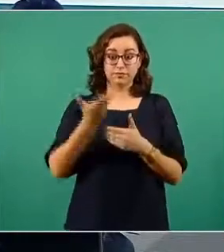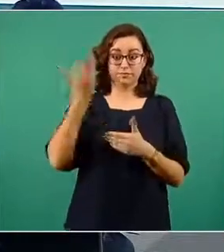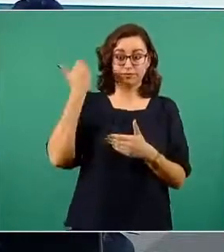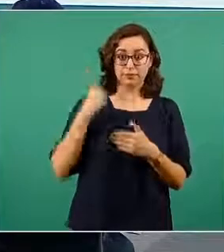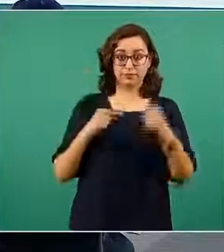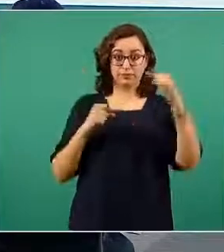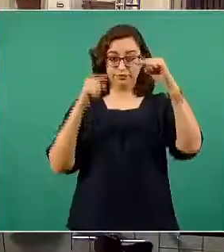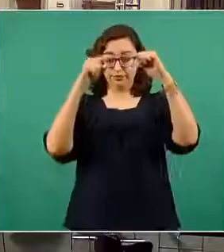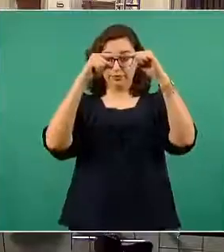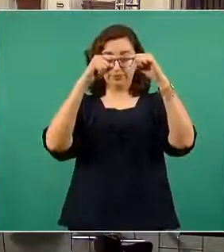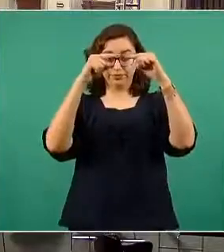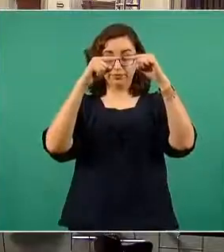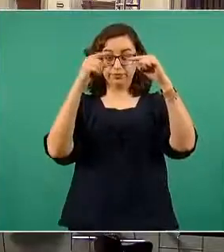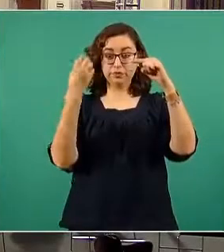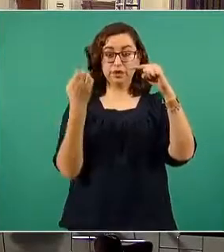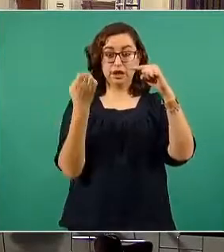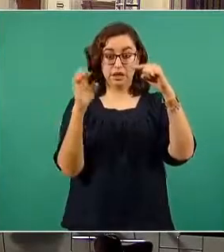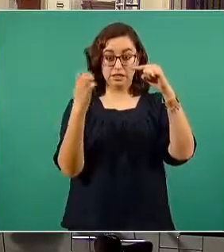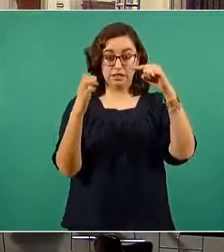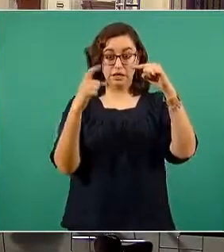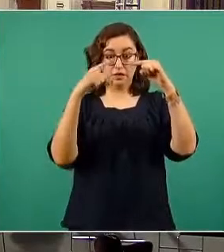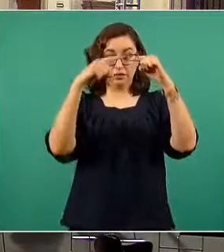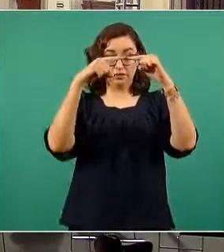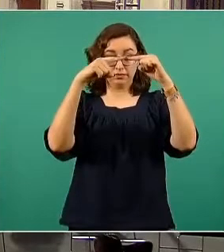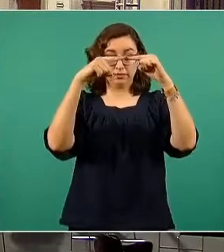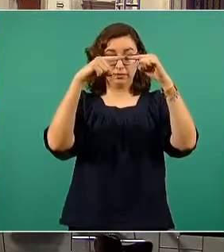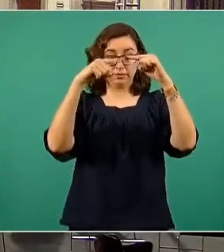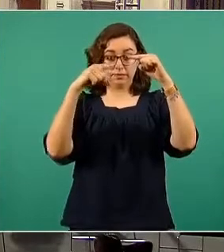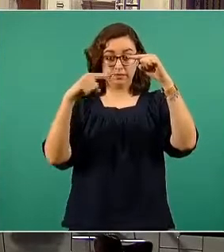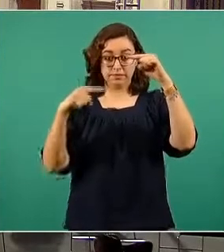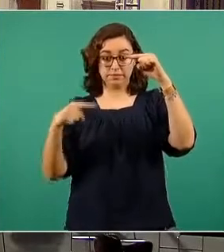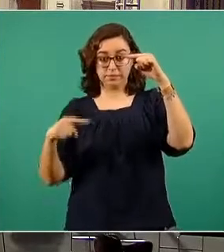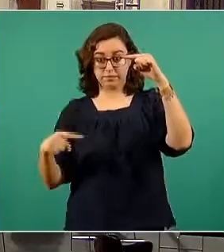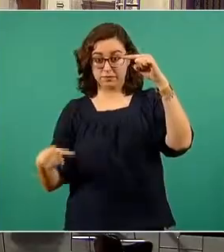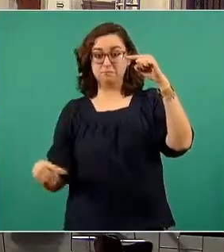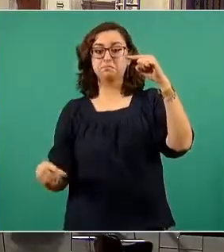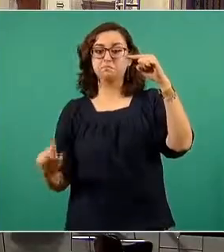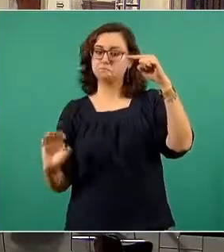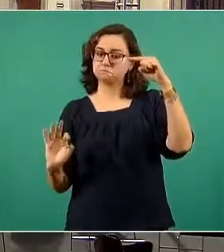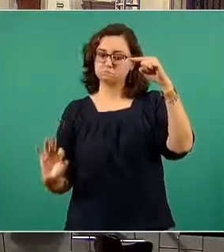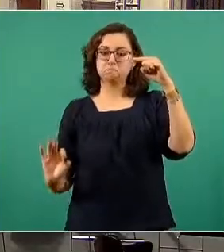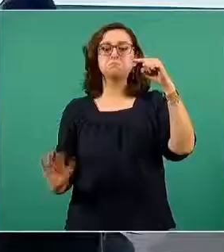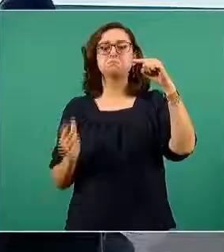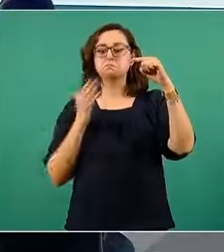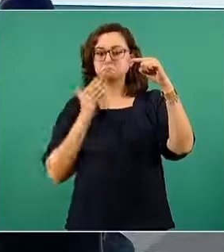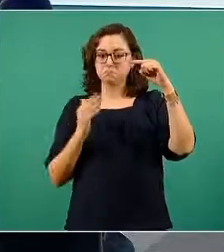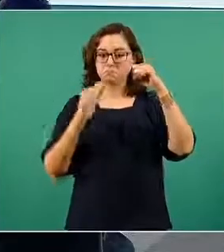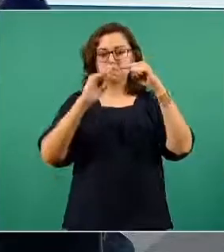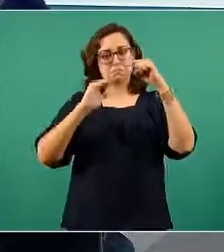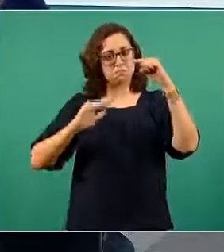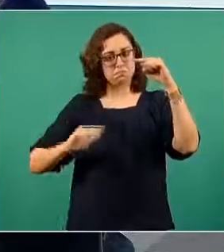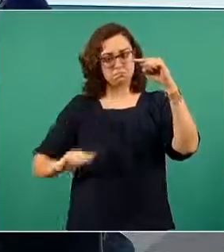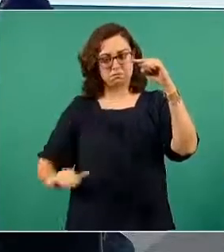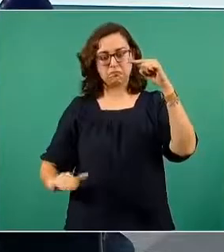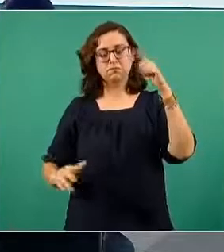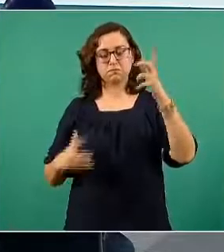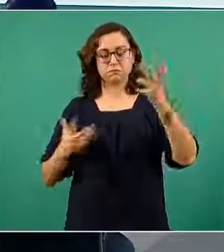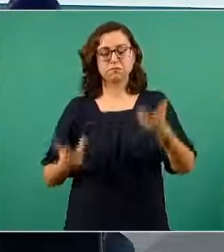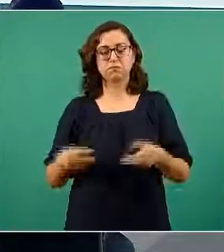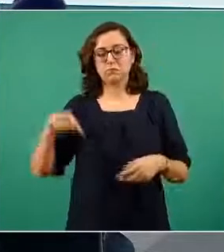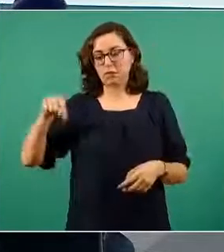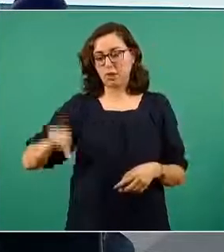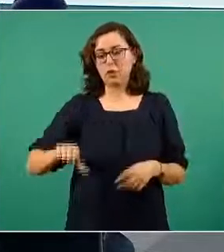de hospitalizaciones que tuvimos en algún momento en el mes de enero, pues se mantiene todavía esta reducción importante para hoy de